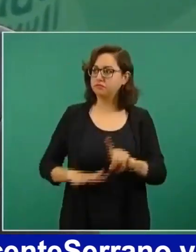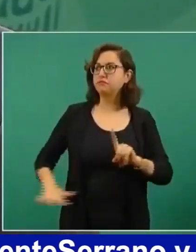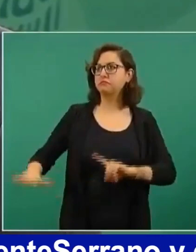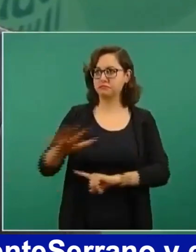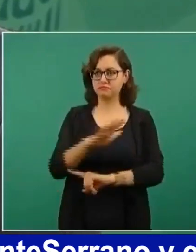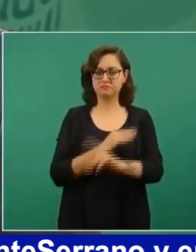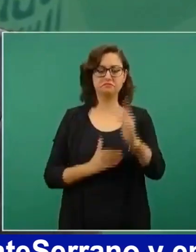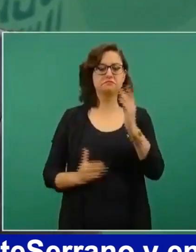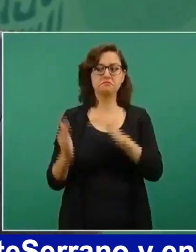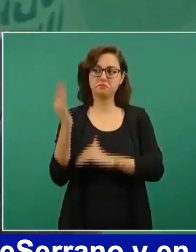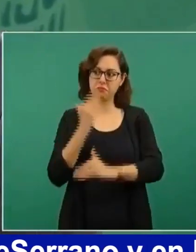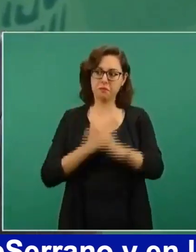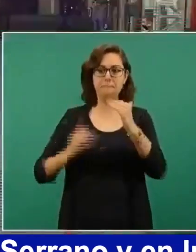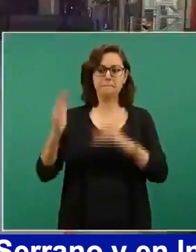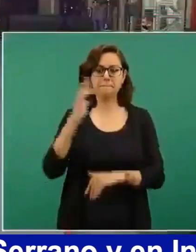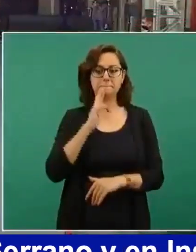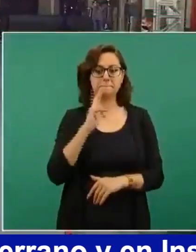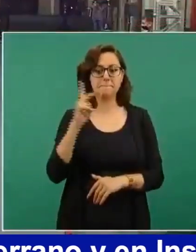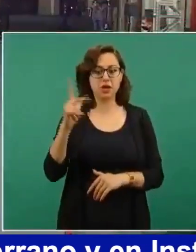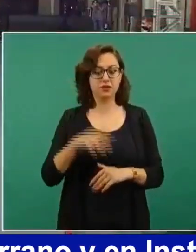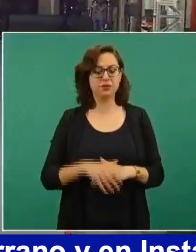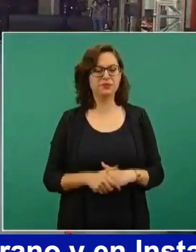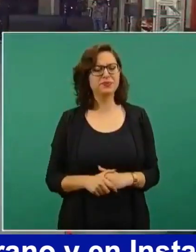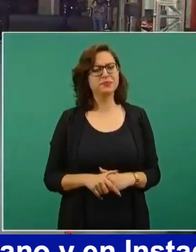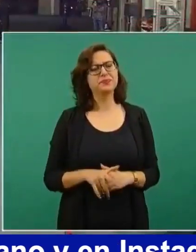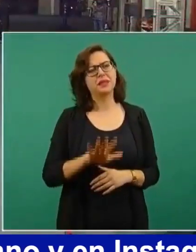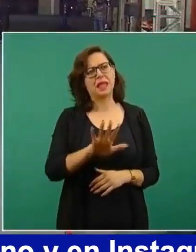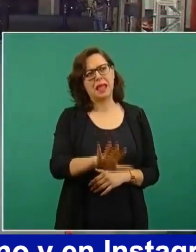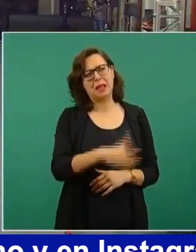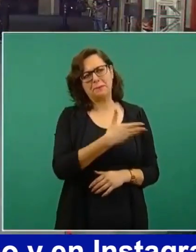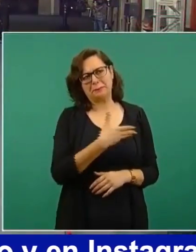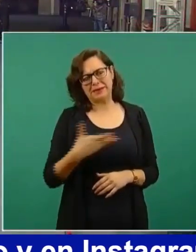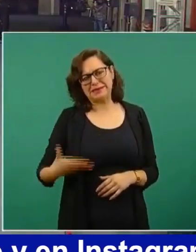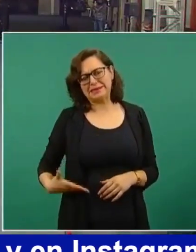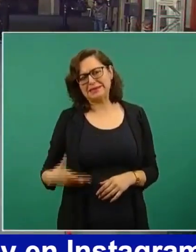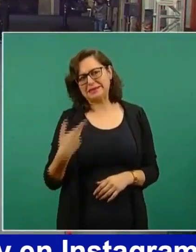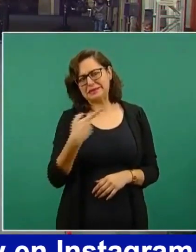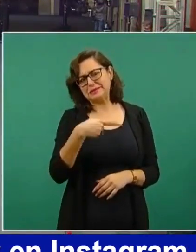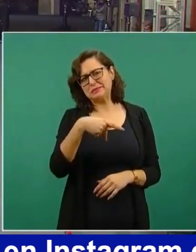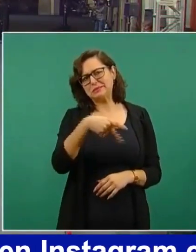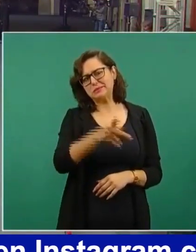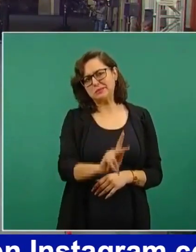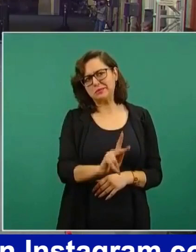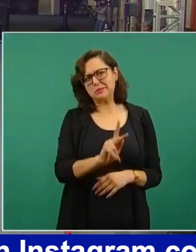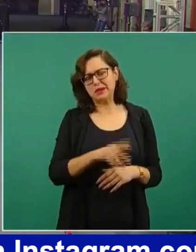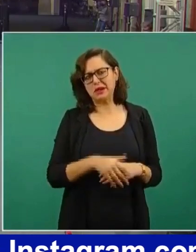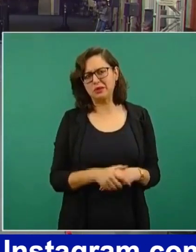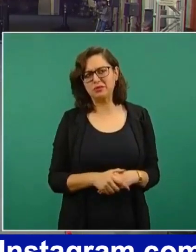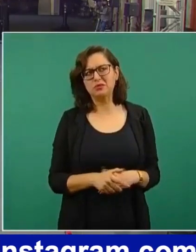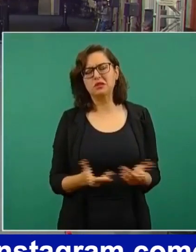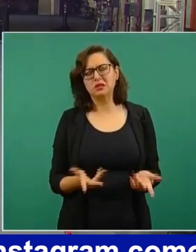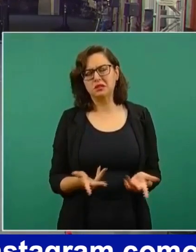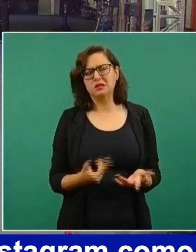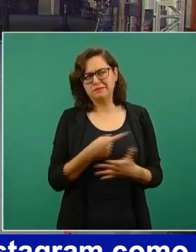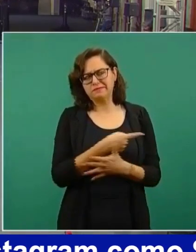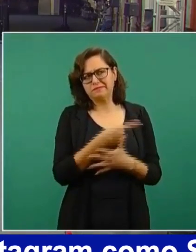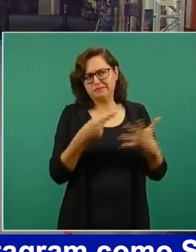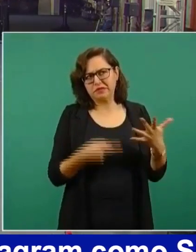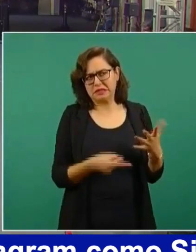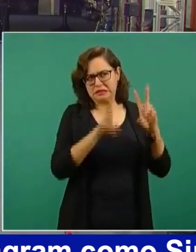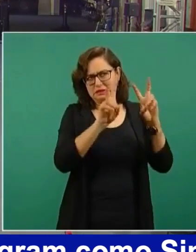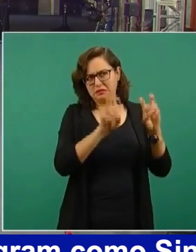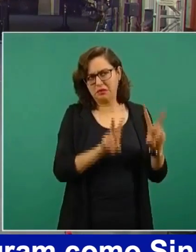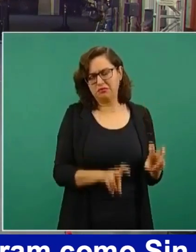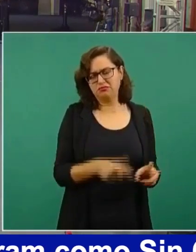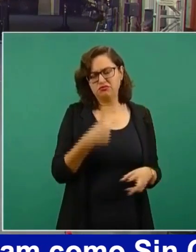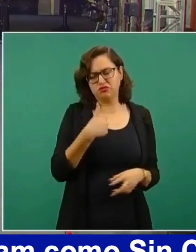mejor. Presidente, pero bueno, por lo que acaba de decir, nada más no lo tenía yo en cuenta, pero el hecho